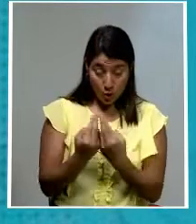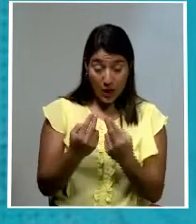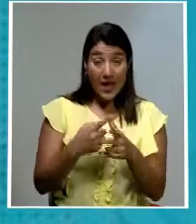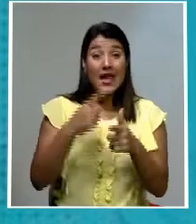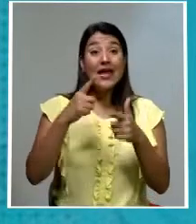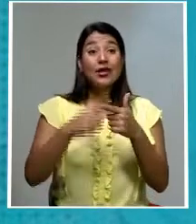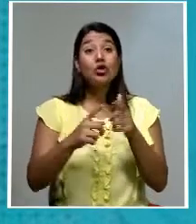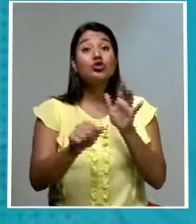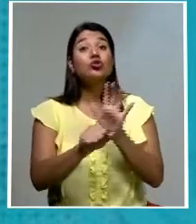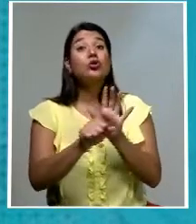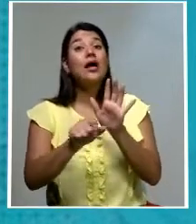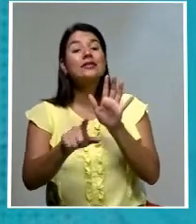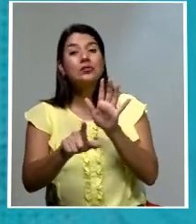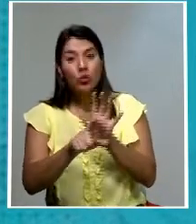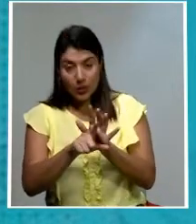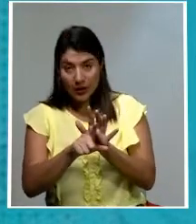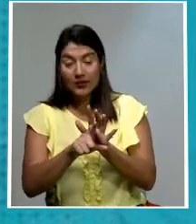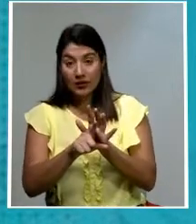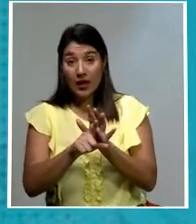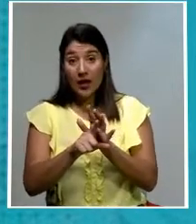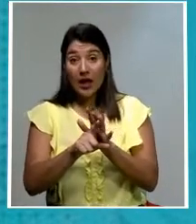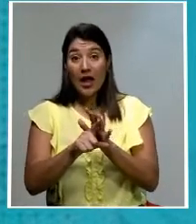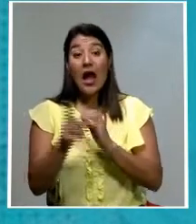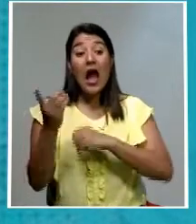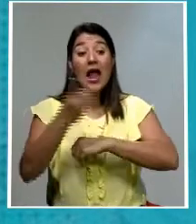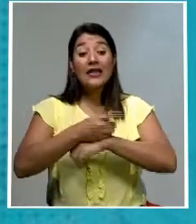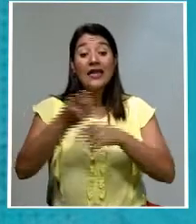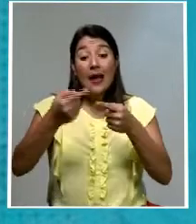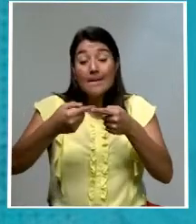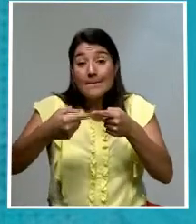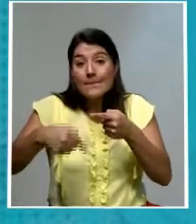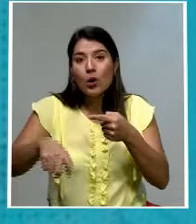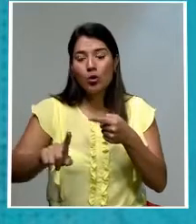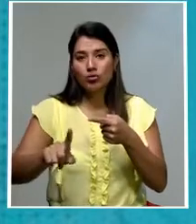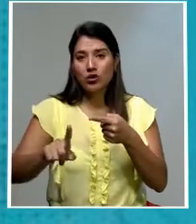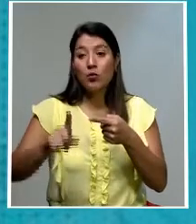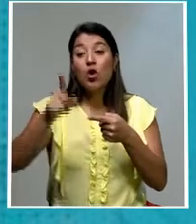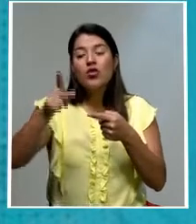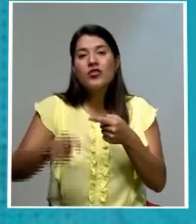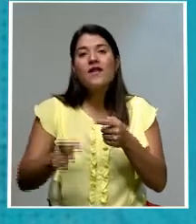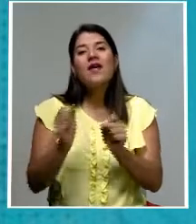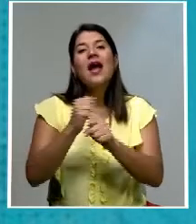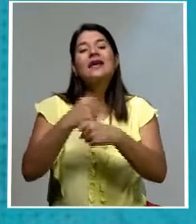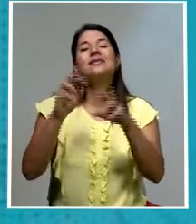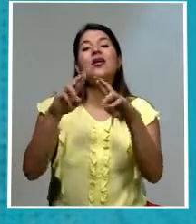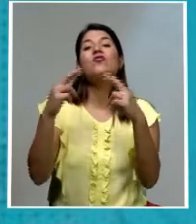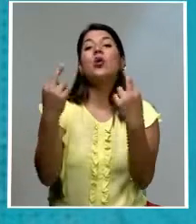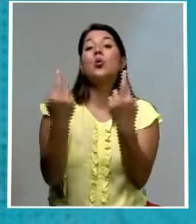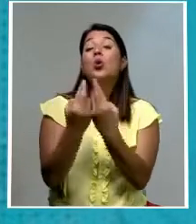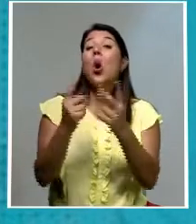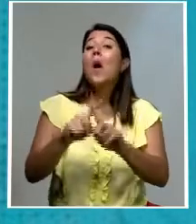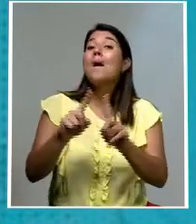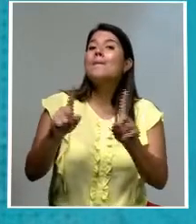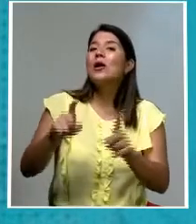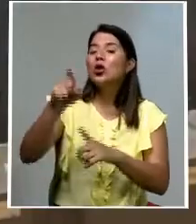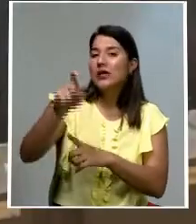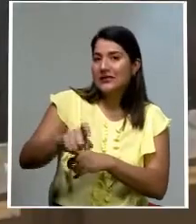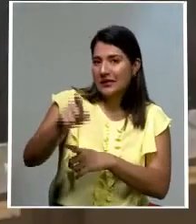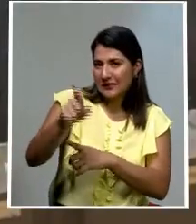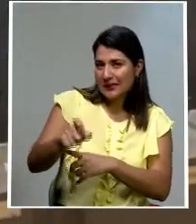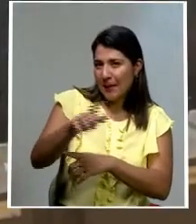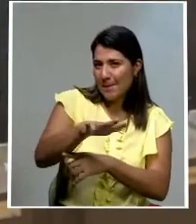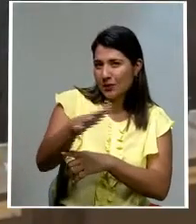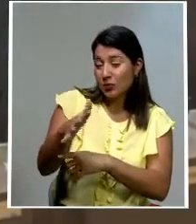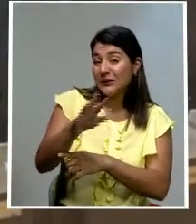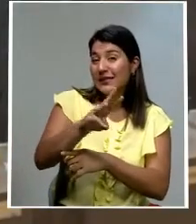Asamblea, en fecha inmediata posterior, abrirá la sesión siempre y cuando se reúnan los 2/3 del total de sus miembros. Costa